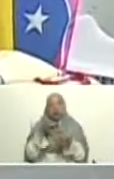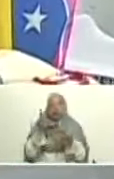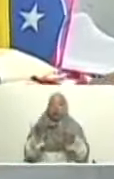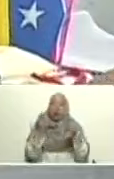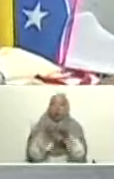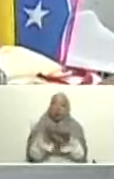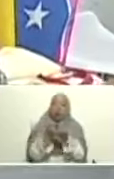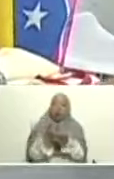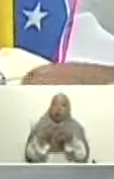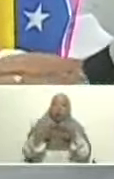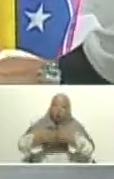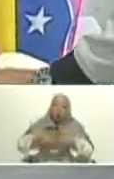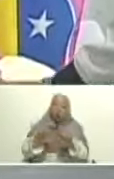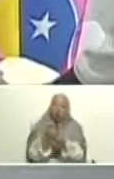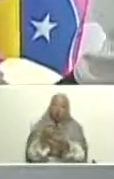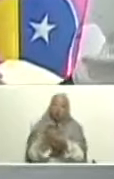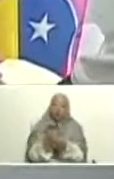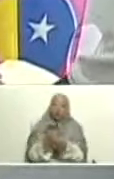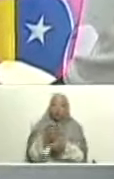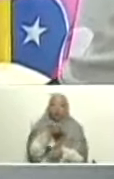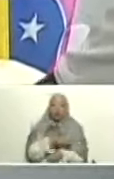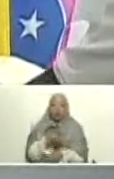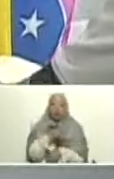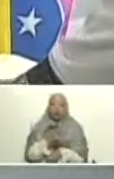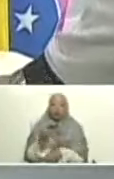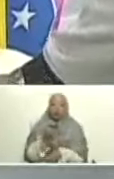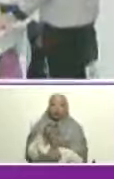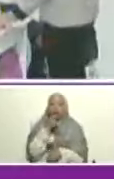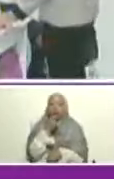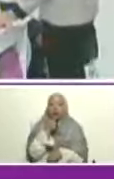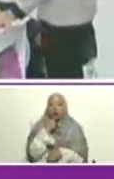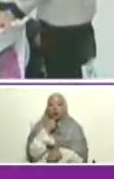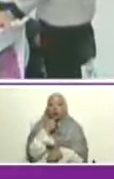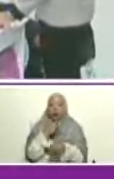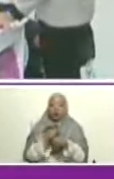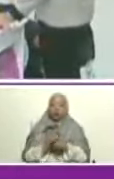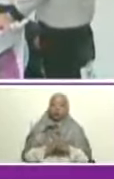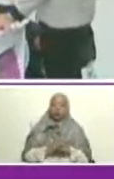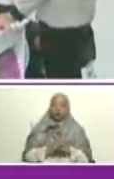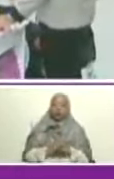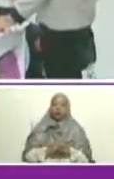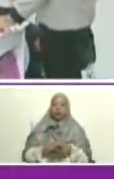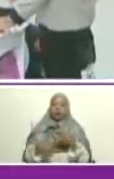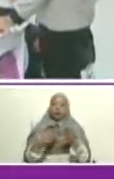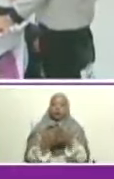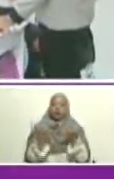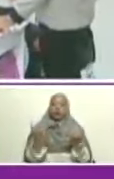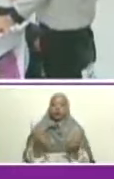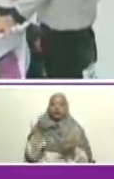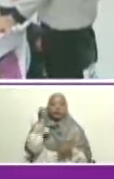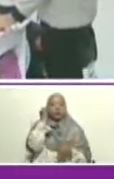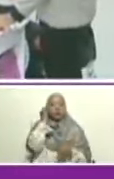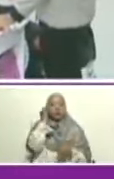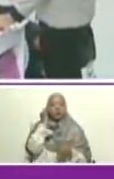tercer motor de la gran misión Venezuela Mujer. Tercer vértice. Tercer vértice.